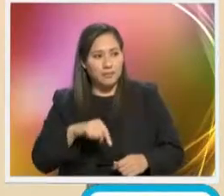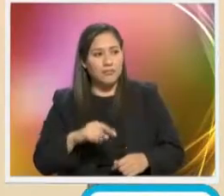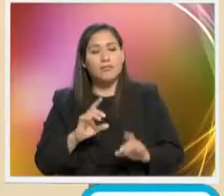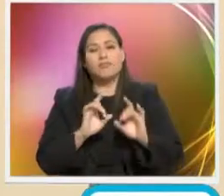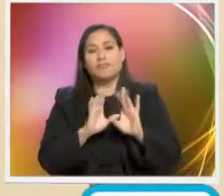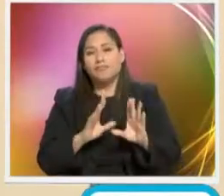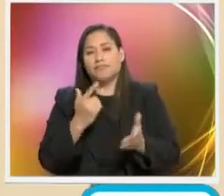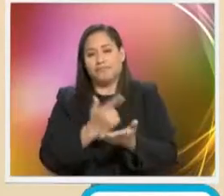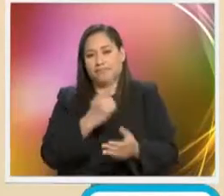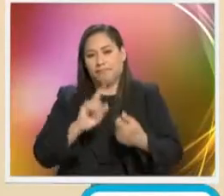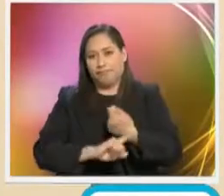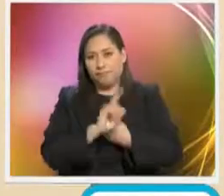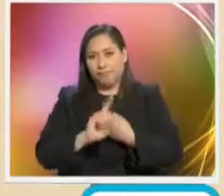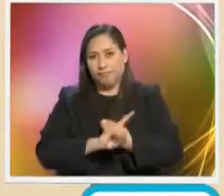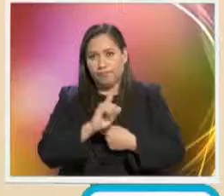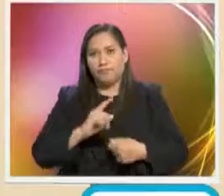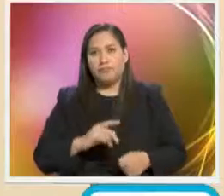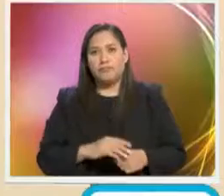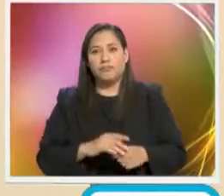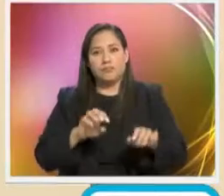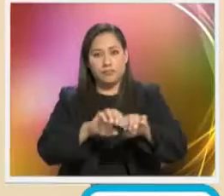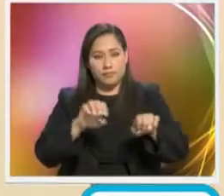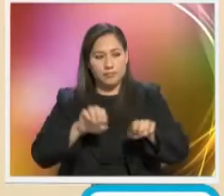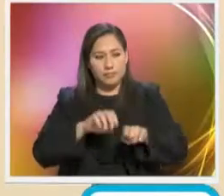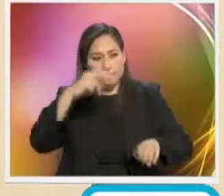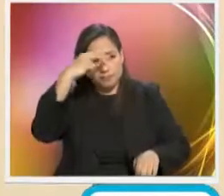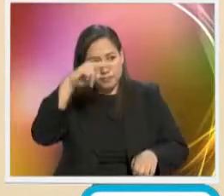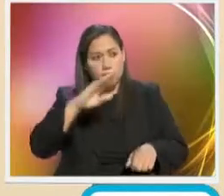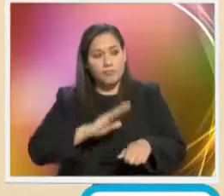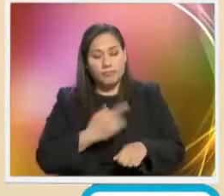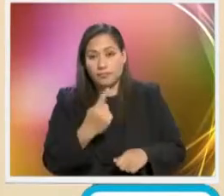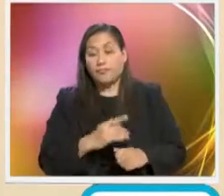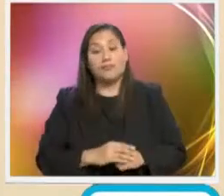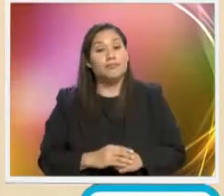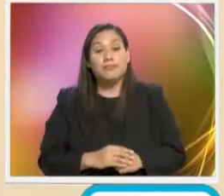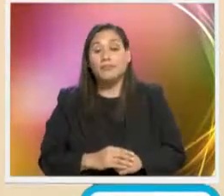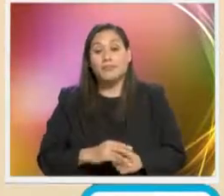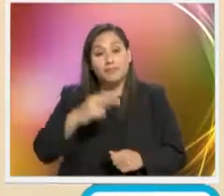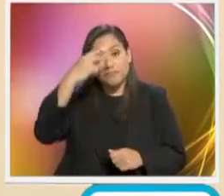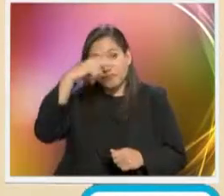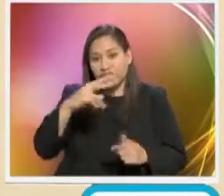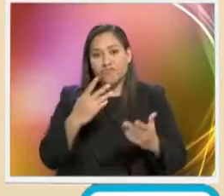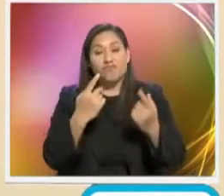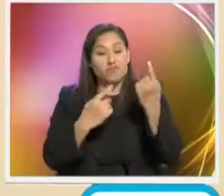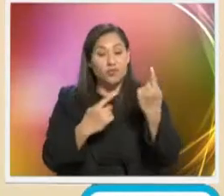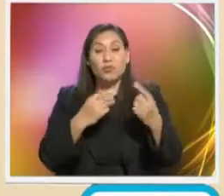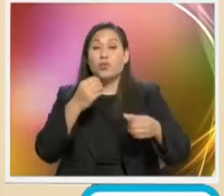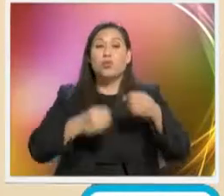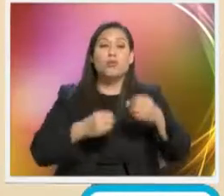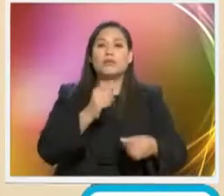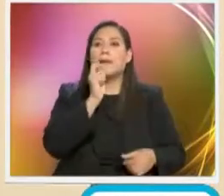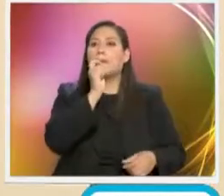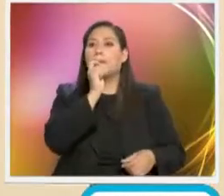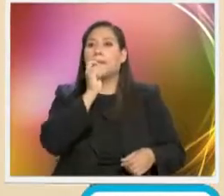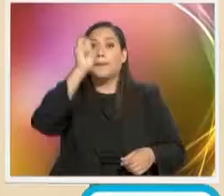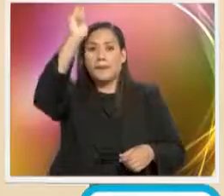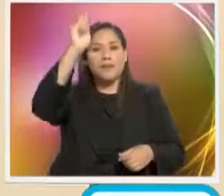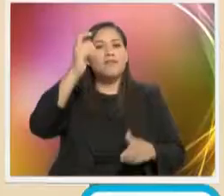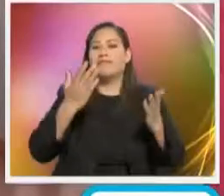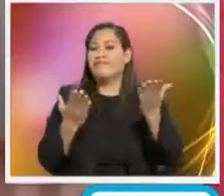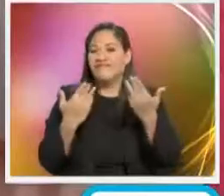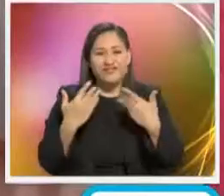atraviesa un grave problema el equipo mexicano, porque no tiene México un juez dentro de lo que es